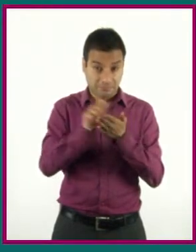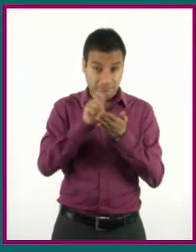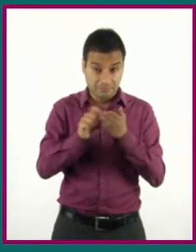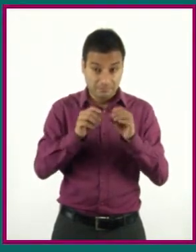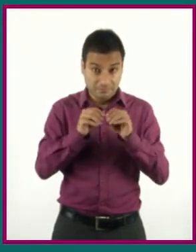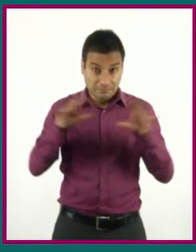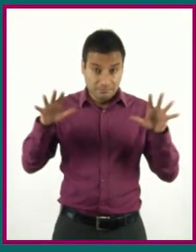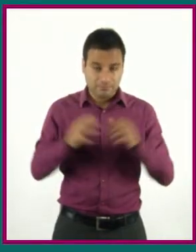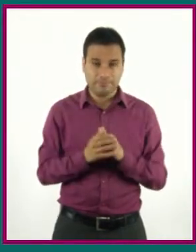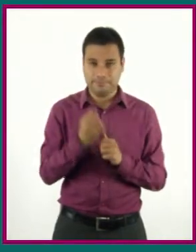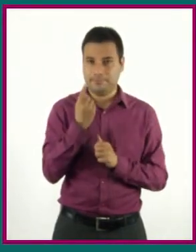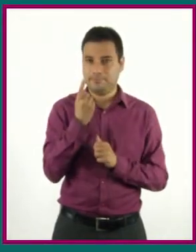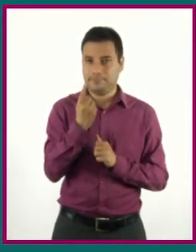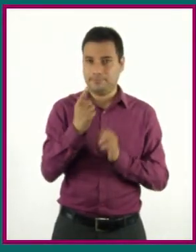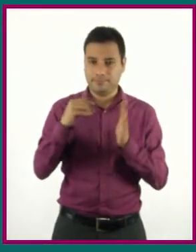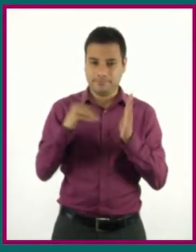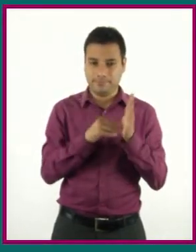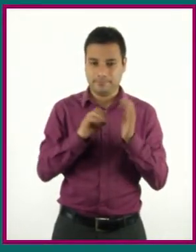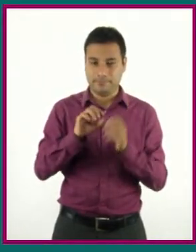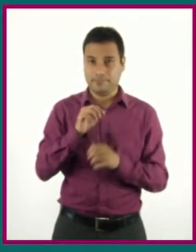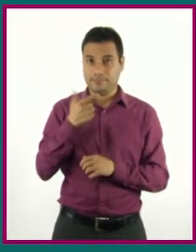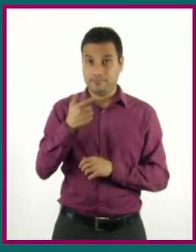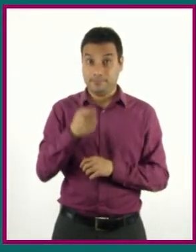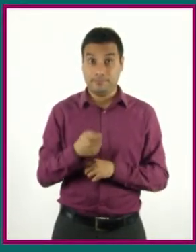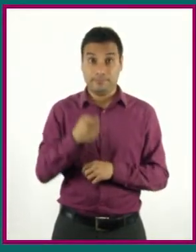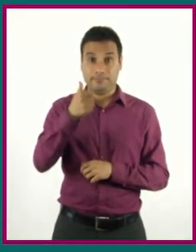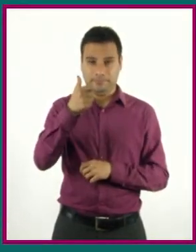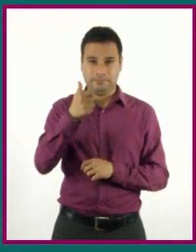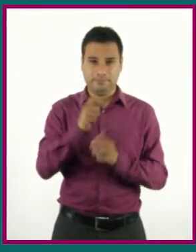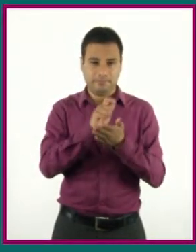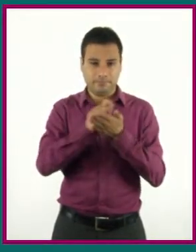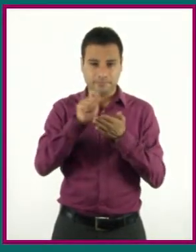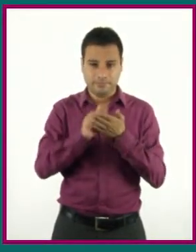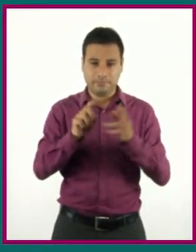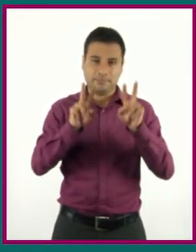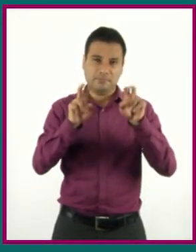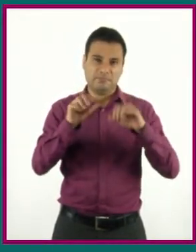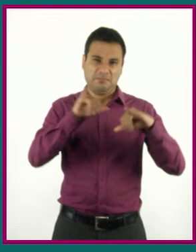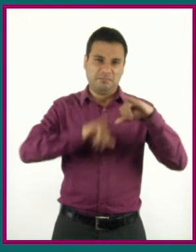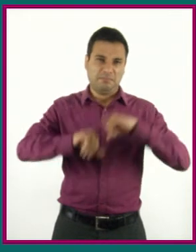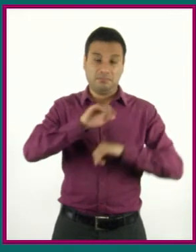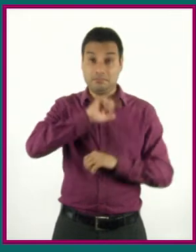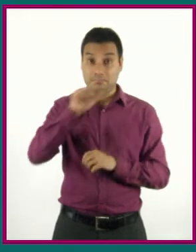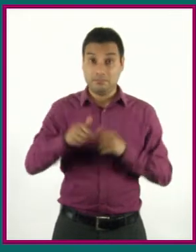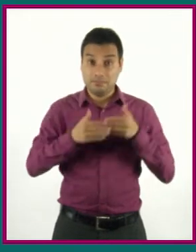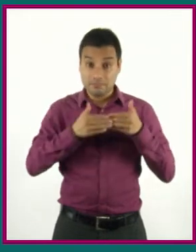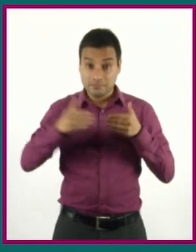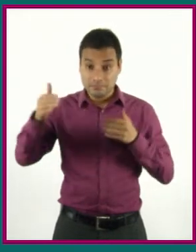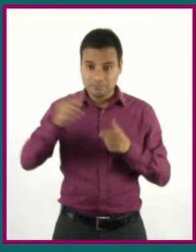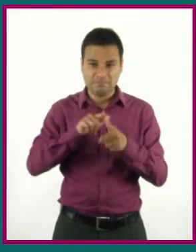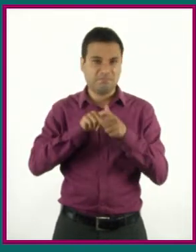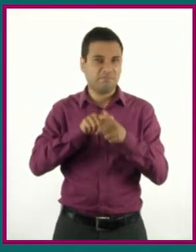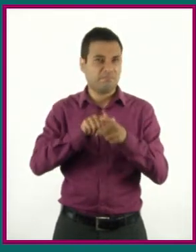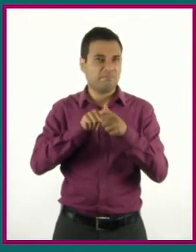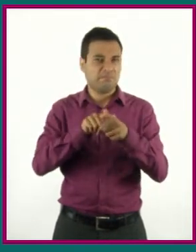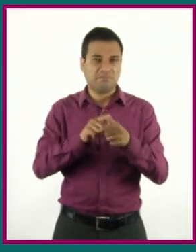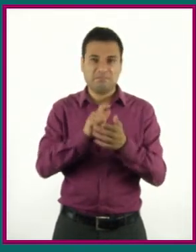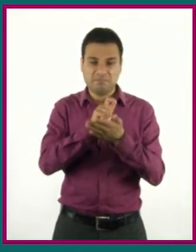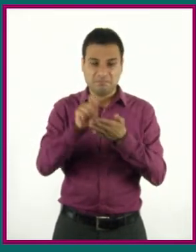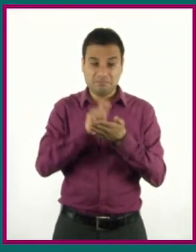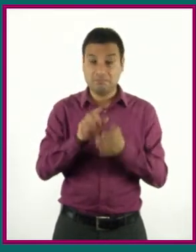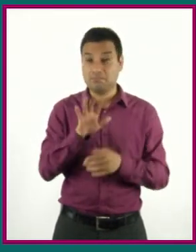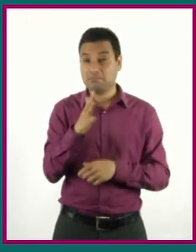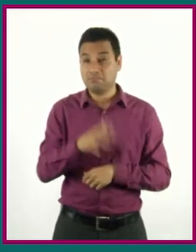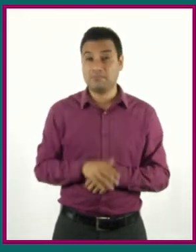En 1947 publicó su primer artículo científico y durante toda su vida alcanzó a publicar cerca